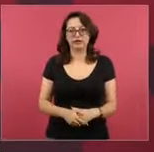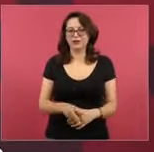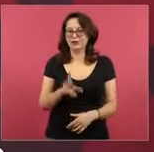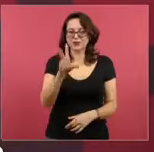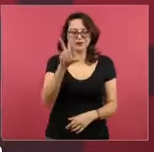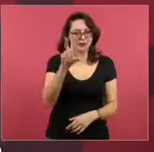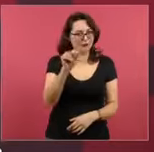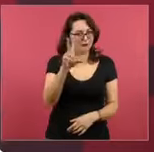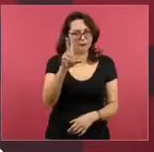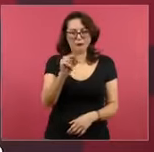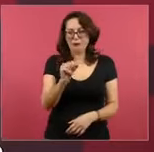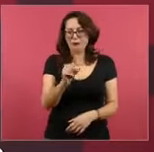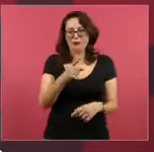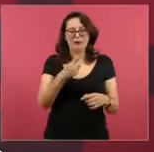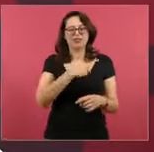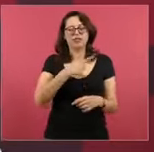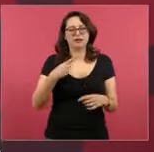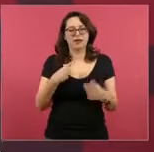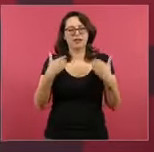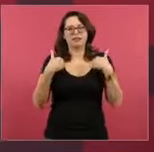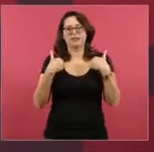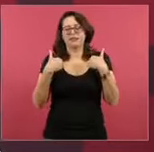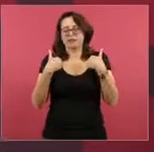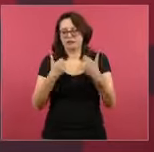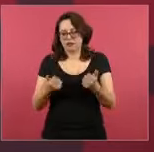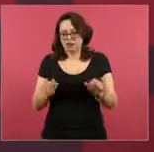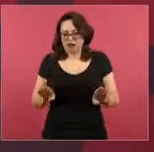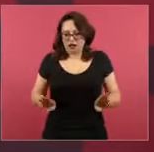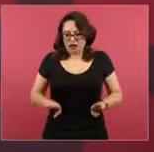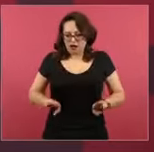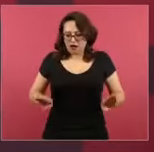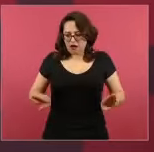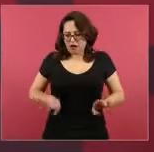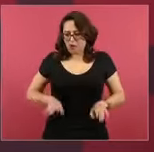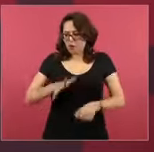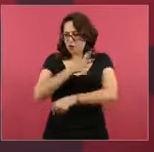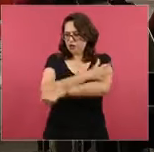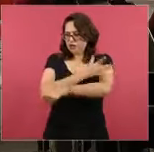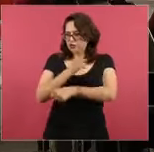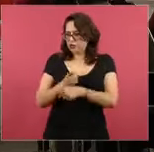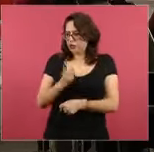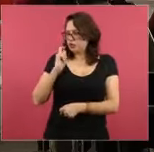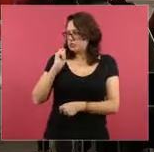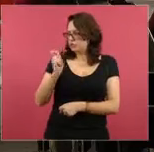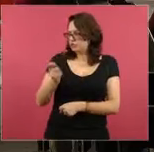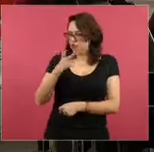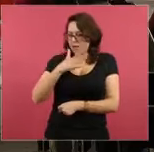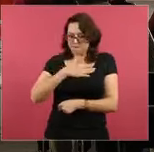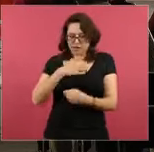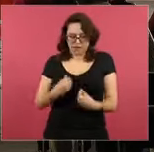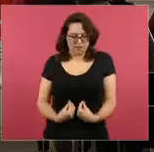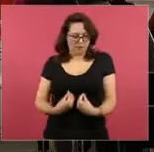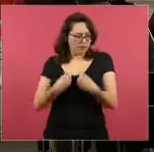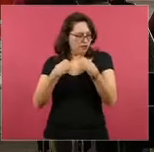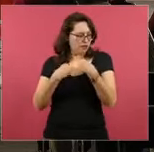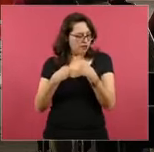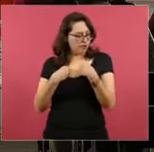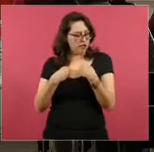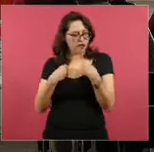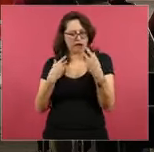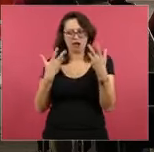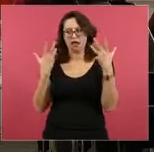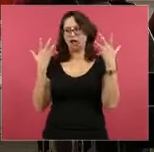va a practicar todos los días y a cada momento de la vida de los alumnos dentro del aula. Y eso solo va